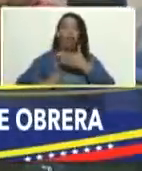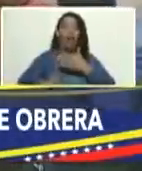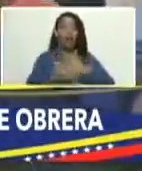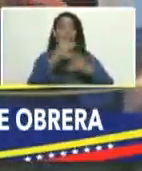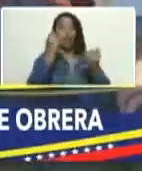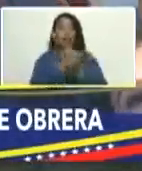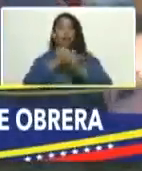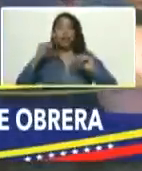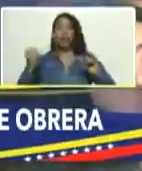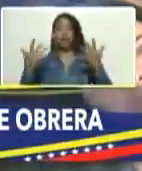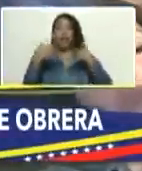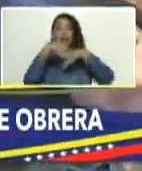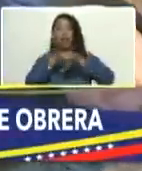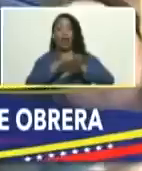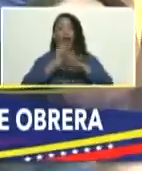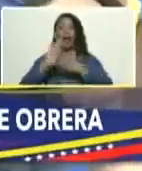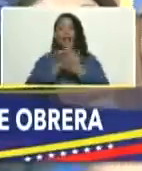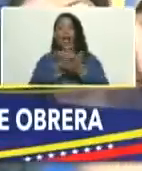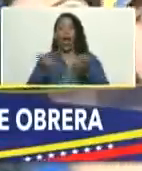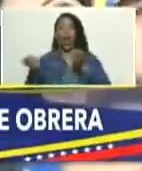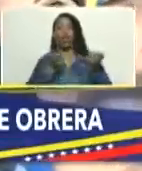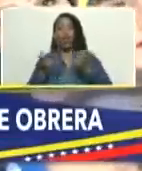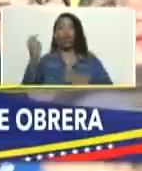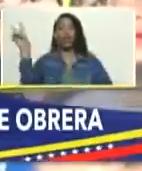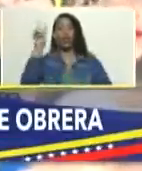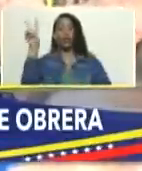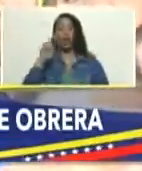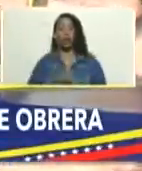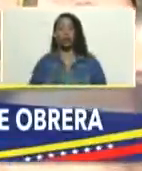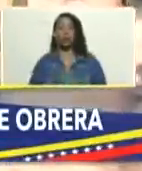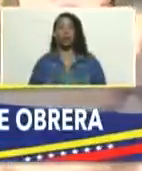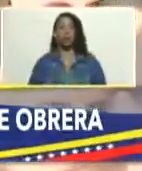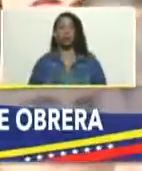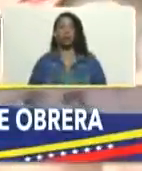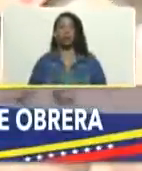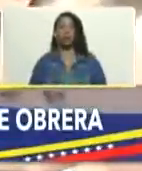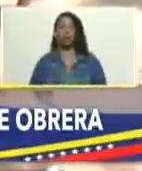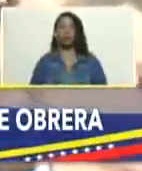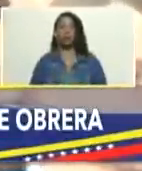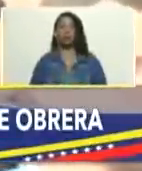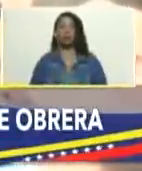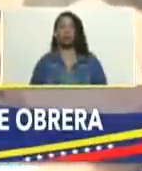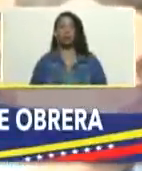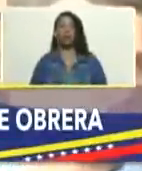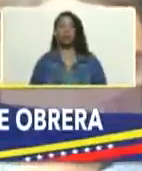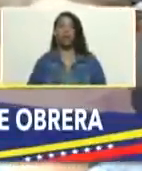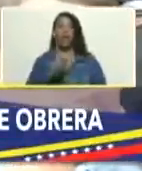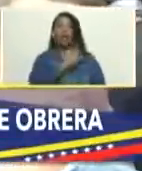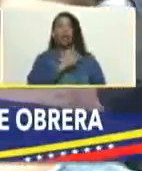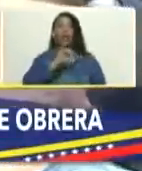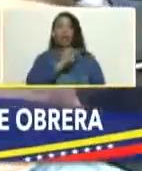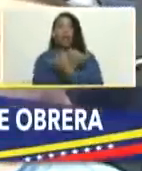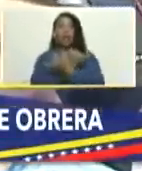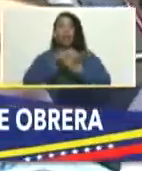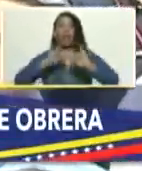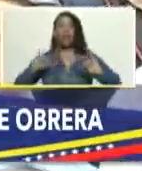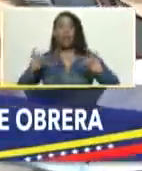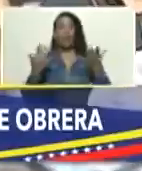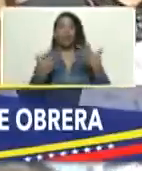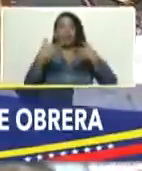independencia integral y la descolonización de Venezuela. independencia integral,